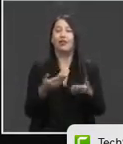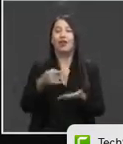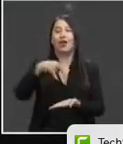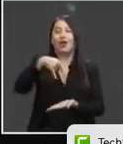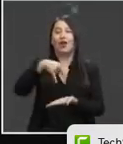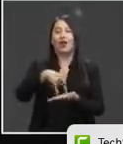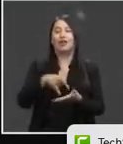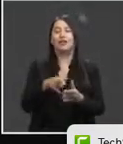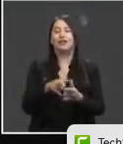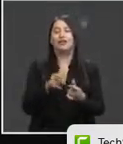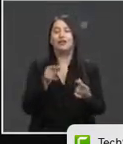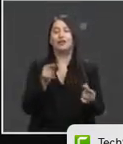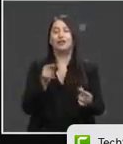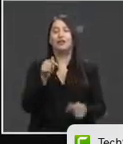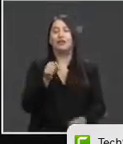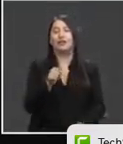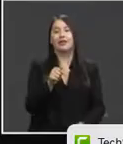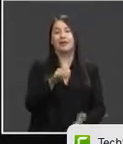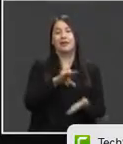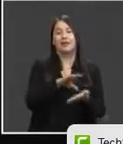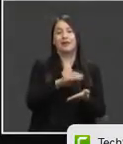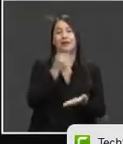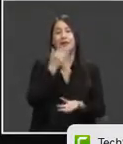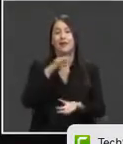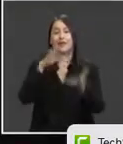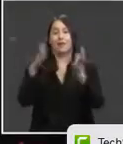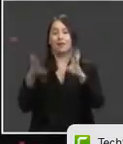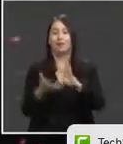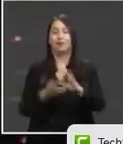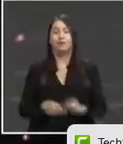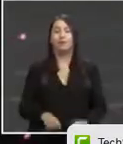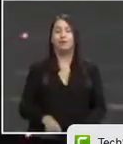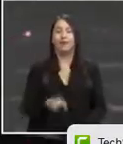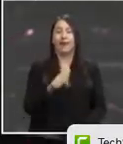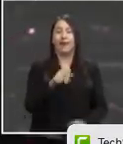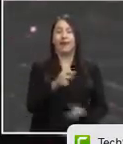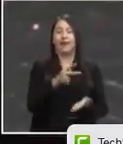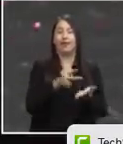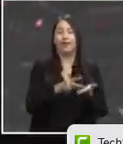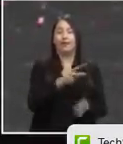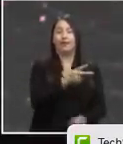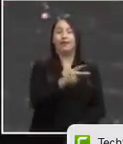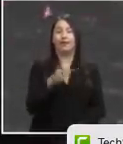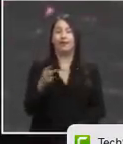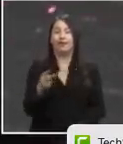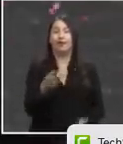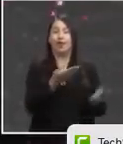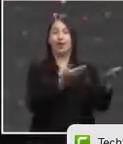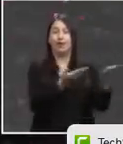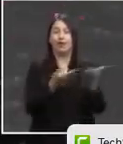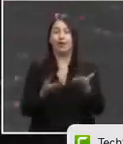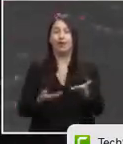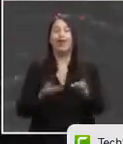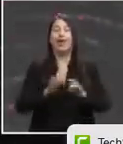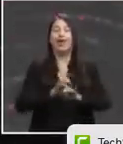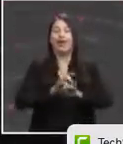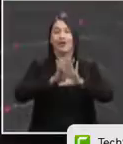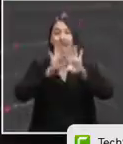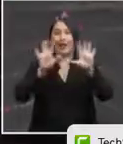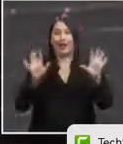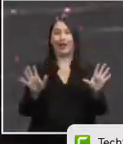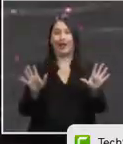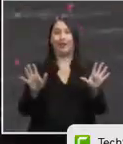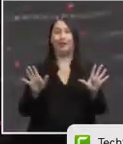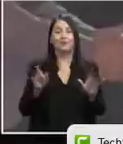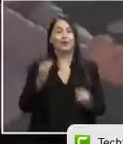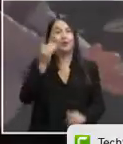del país y del mundo. Este Congreso del año 2022 trae un mensaje muy clarificador.